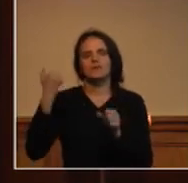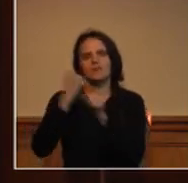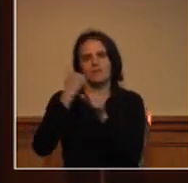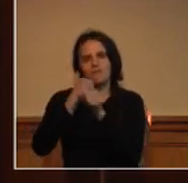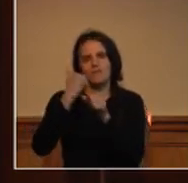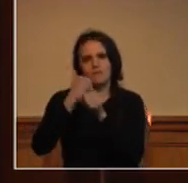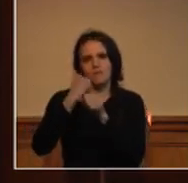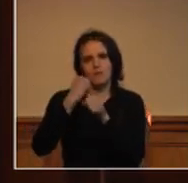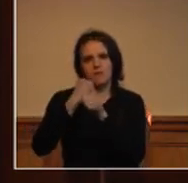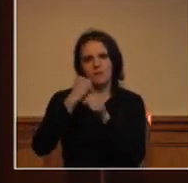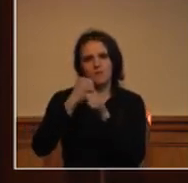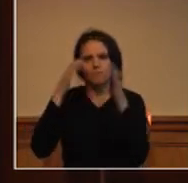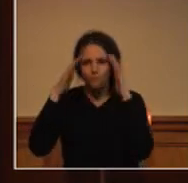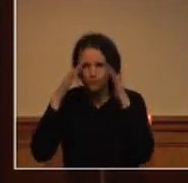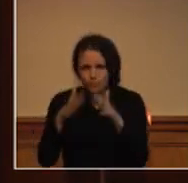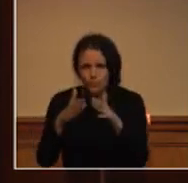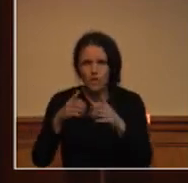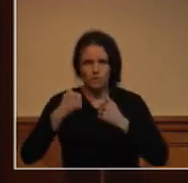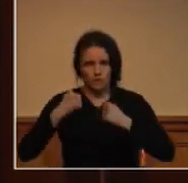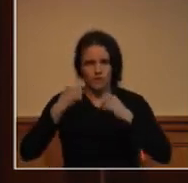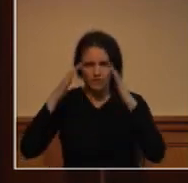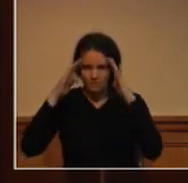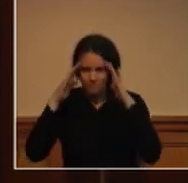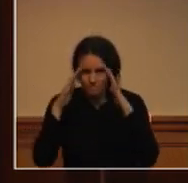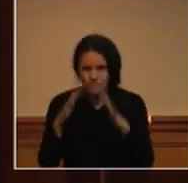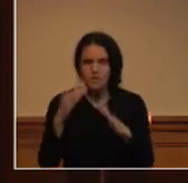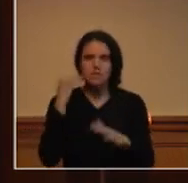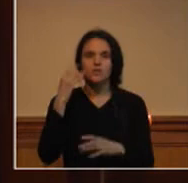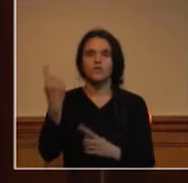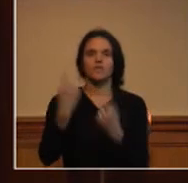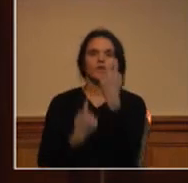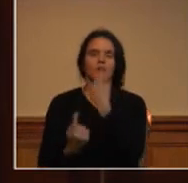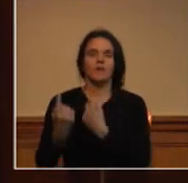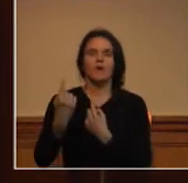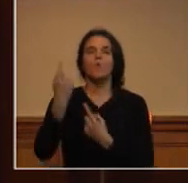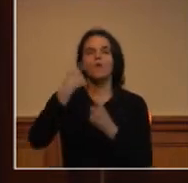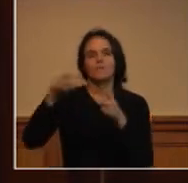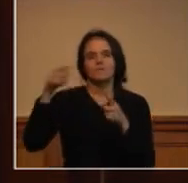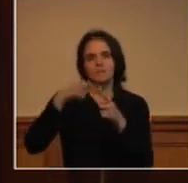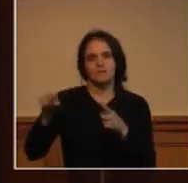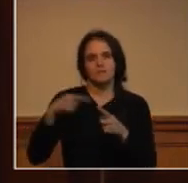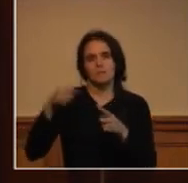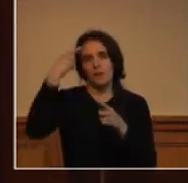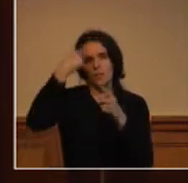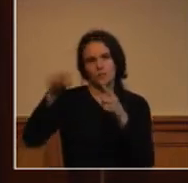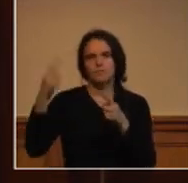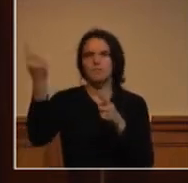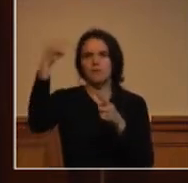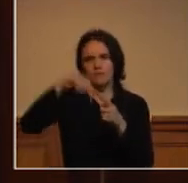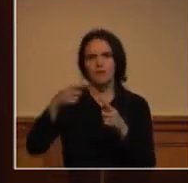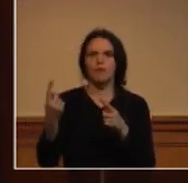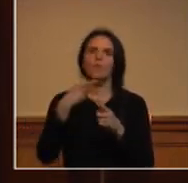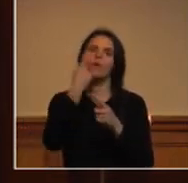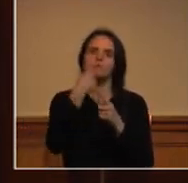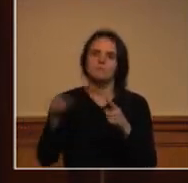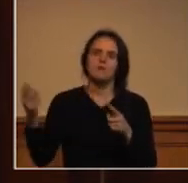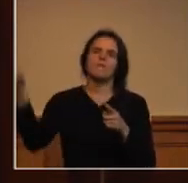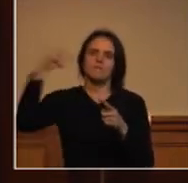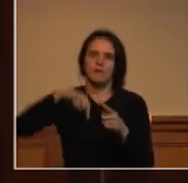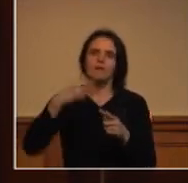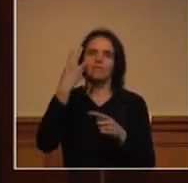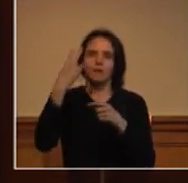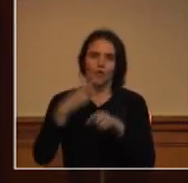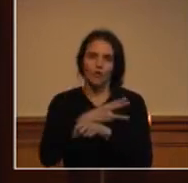Una intervención súper intensa, porque además los niños vinieron una vez a la semana, estuvieron 3 horas trabajando